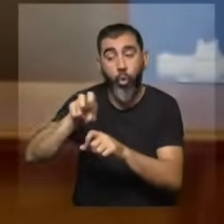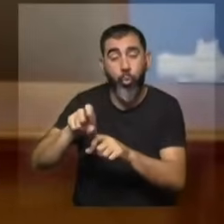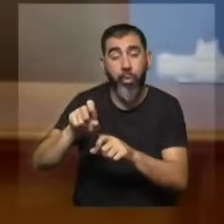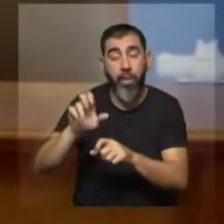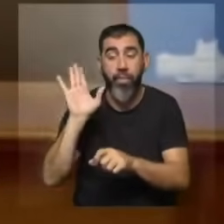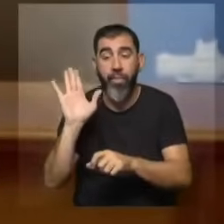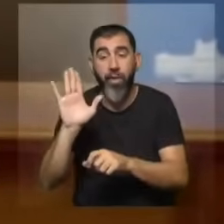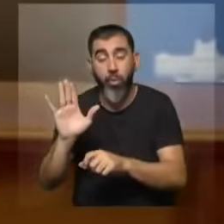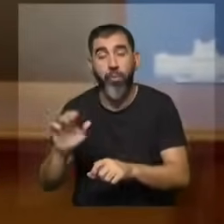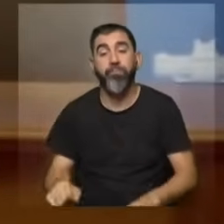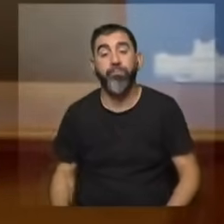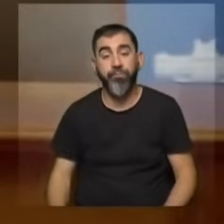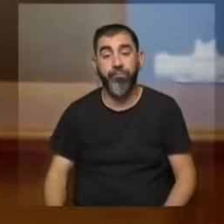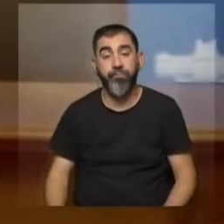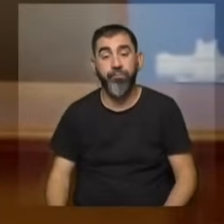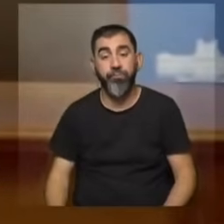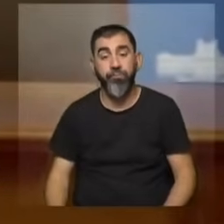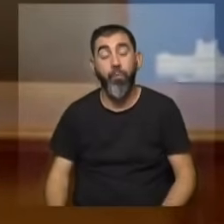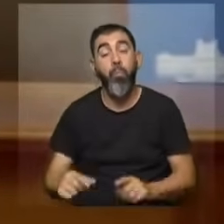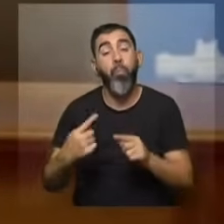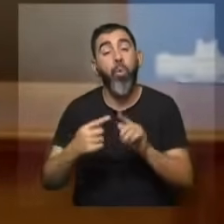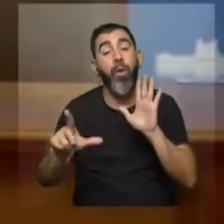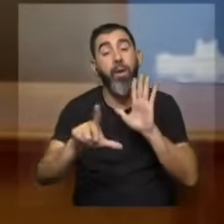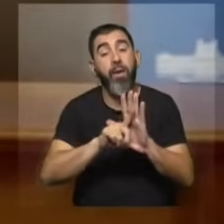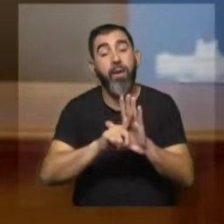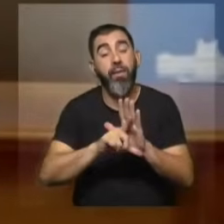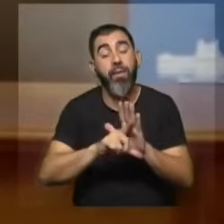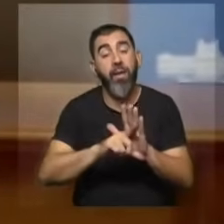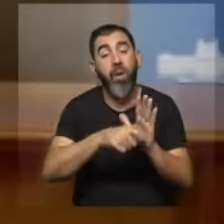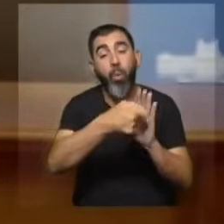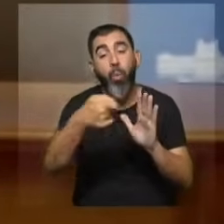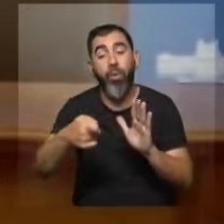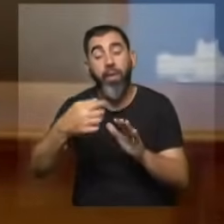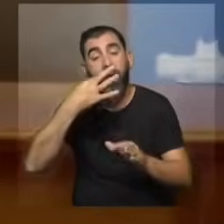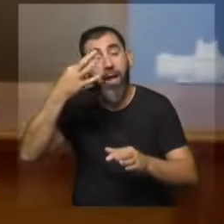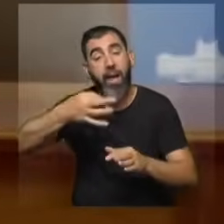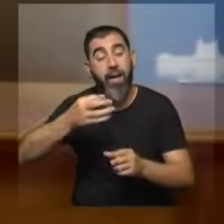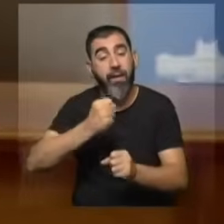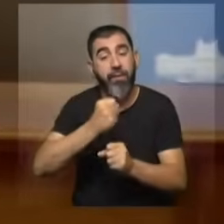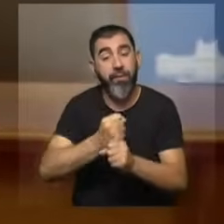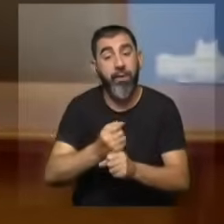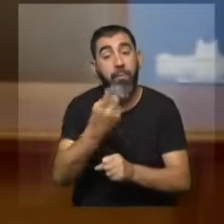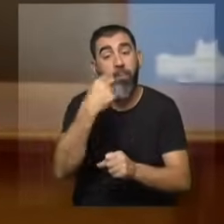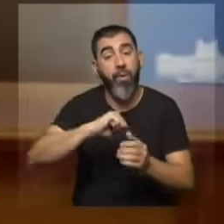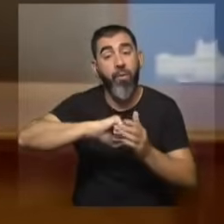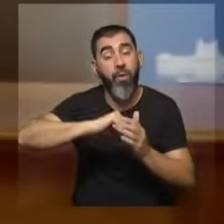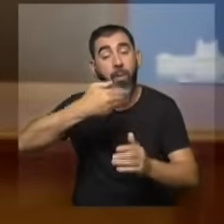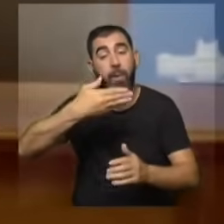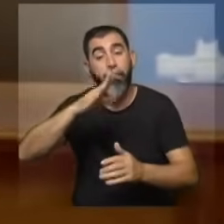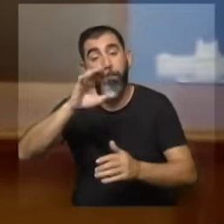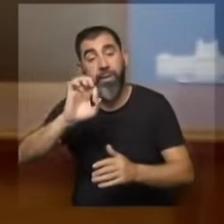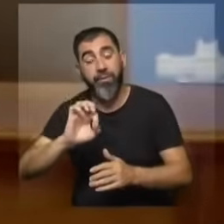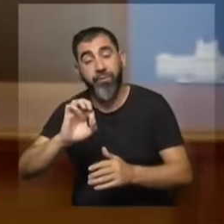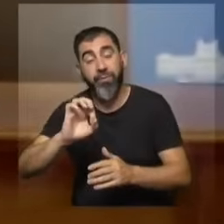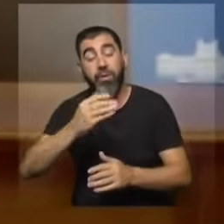adeudos en este caso por a través de una ley de crédito de garantías laborales que ya existía pero que el banco de previsión social